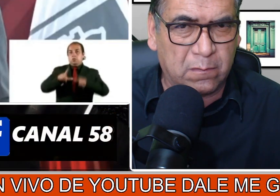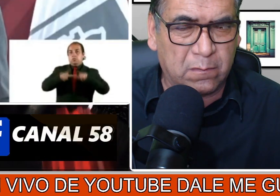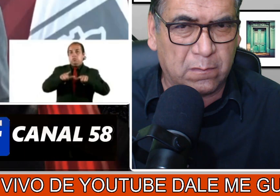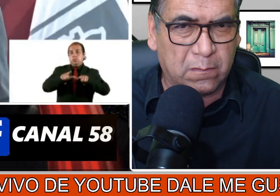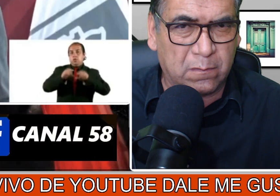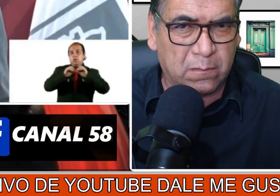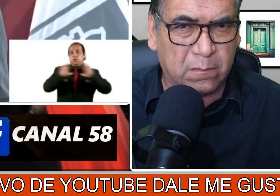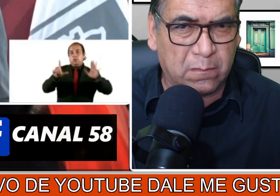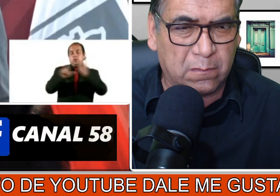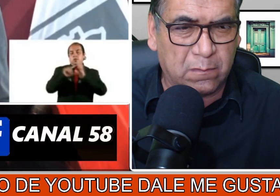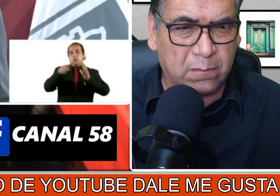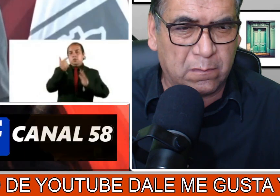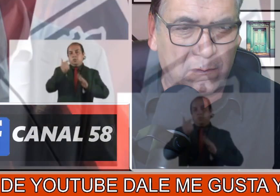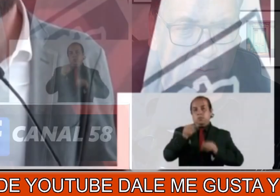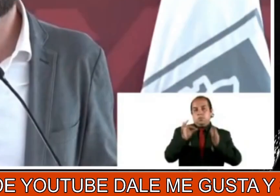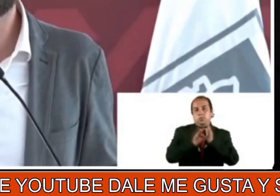línea